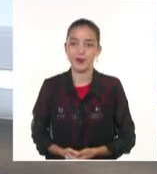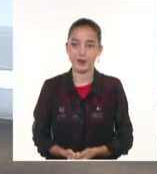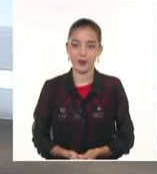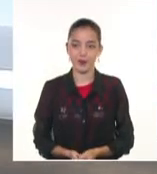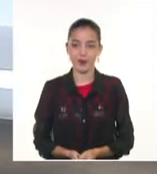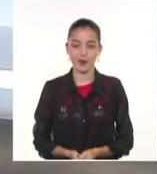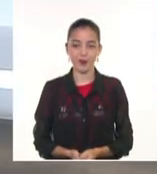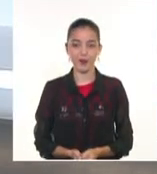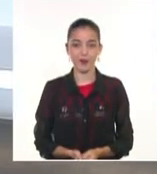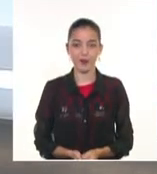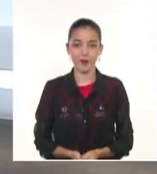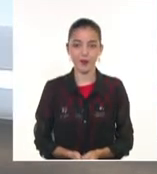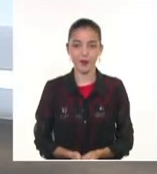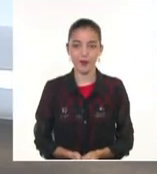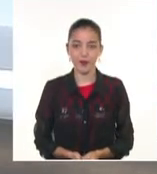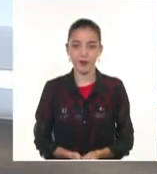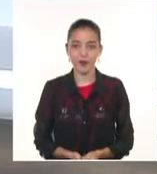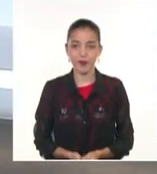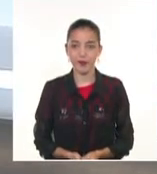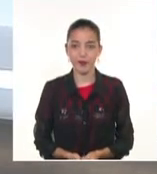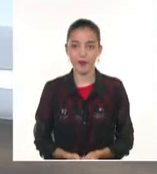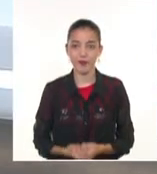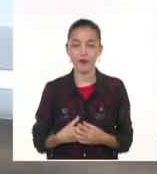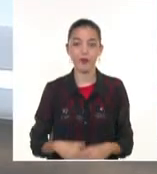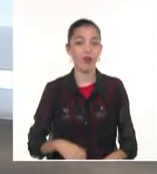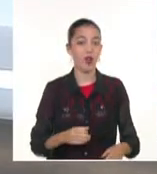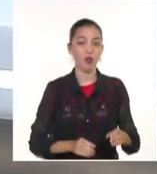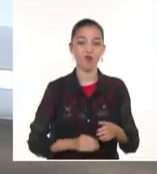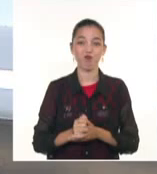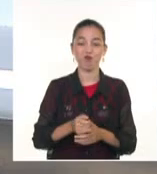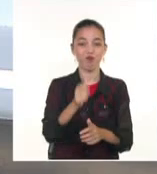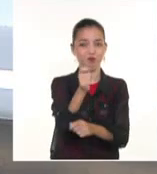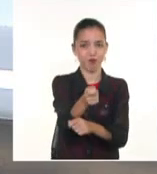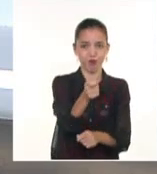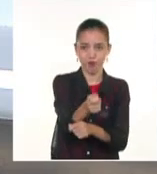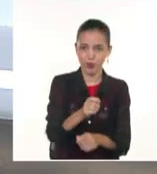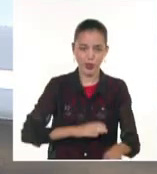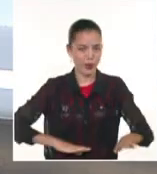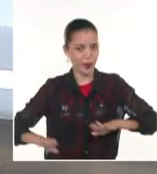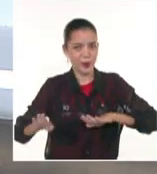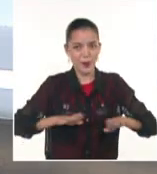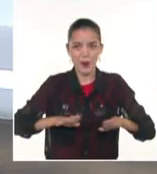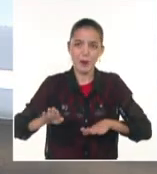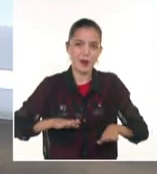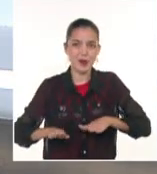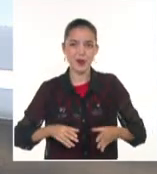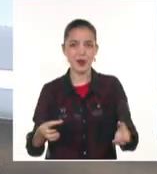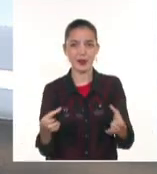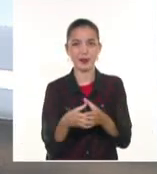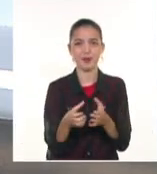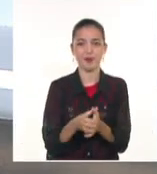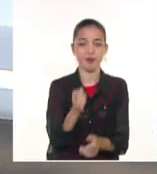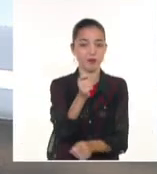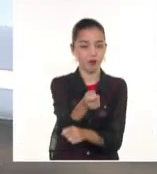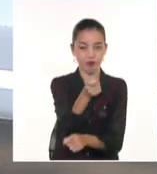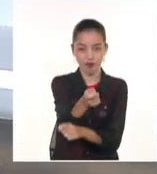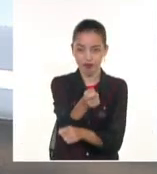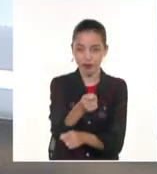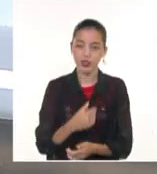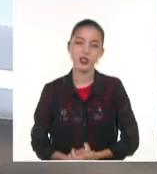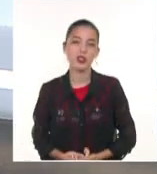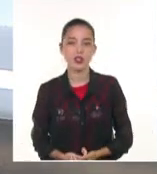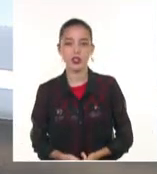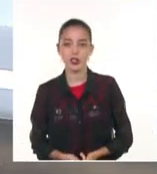escolar retornaron a los entrenamientos en el nuevo curso, trabajando en pos de preservar los resultados obtenidos en el año anterior. Con los detalles nos